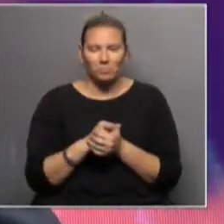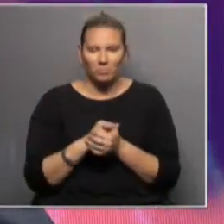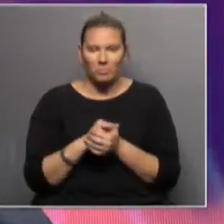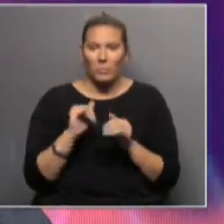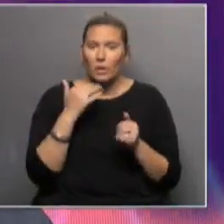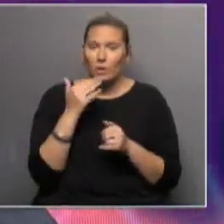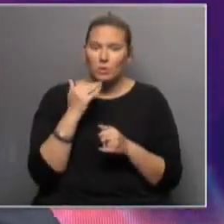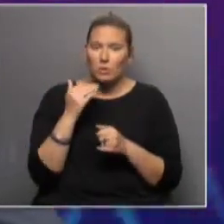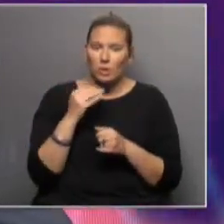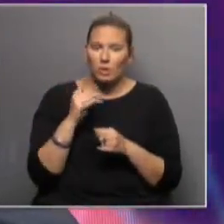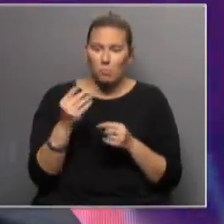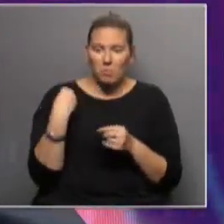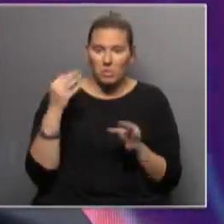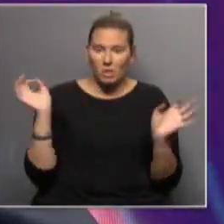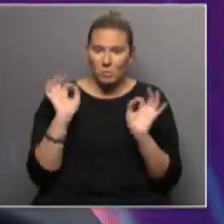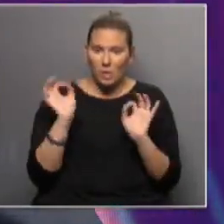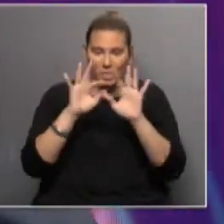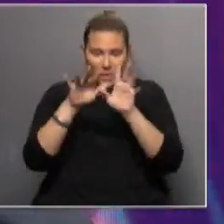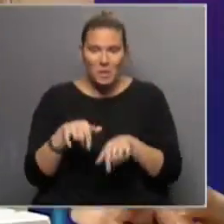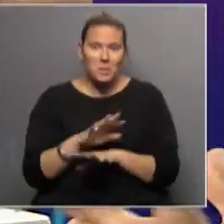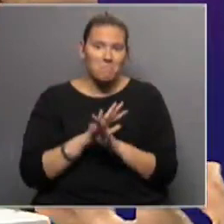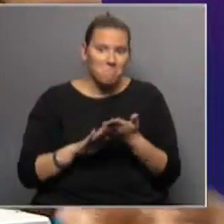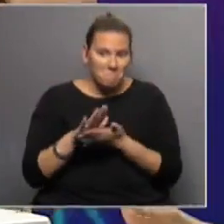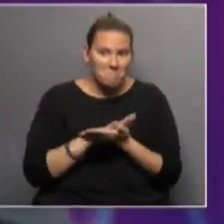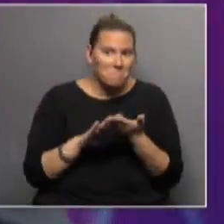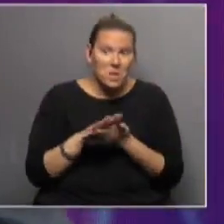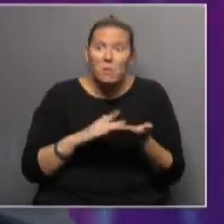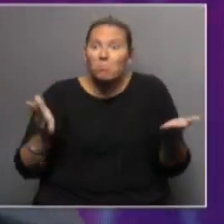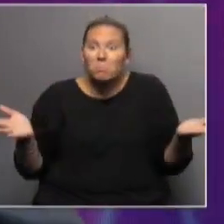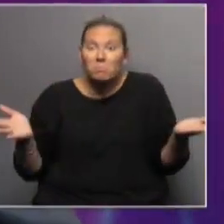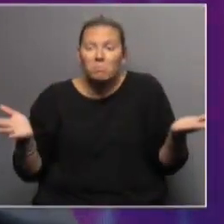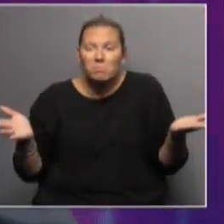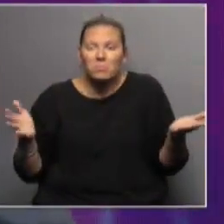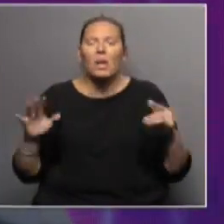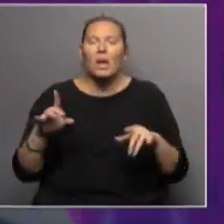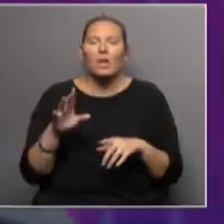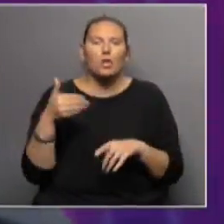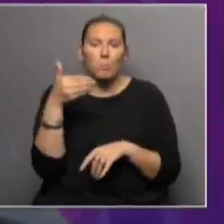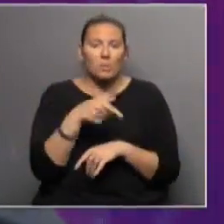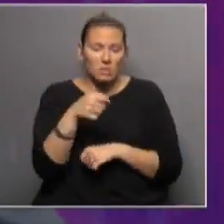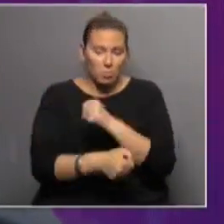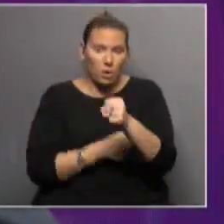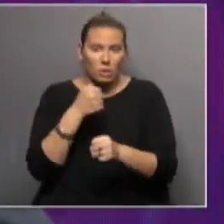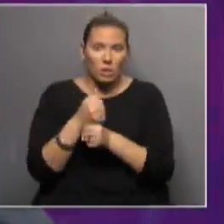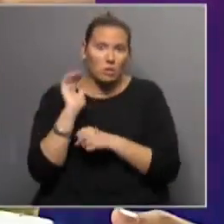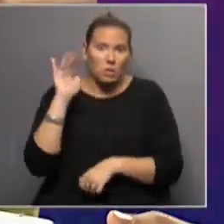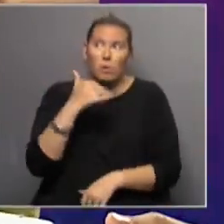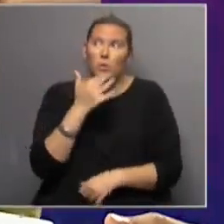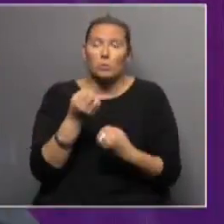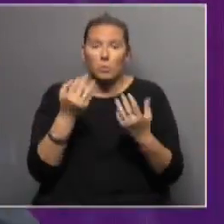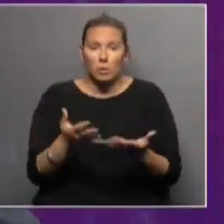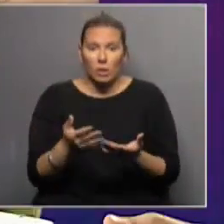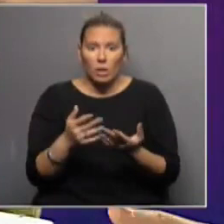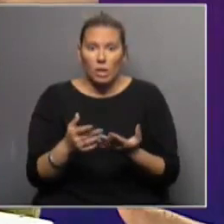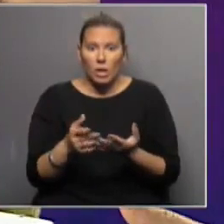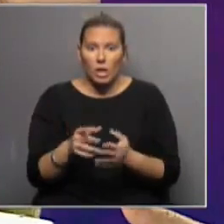sé, porque no me llegó ni cedulón. ¿Cómo es el telegrama colacionado? Que te diga nada. No me llegó nada. No sé, no participo este año de la NBA, no sé por qué, pero bueno. Hacemos